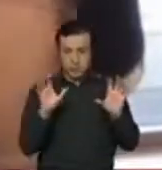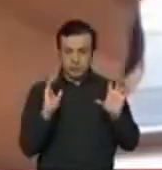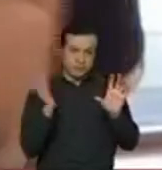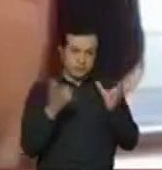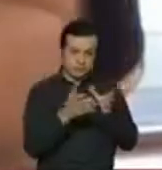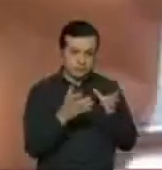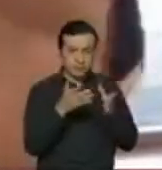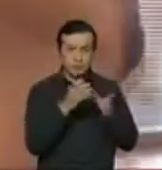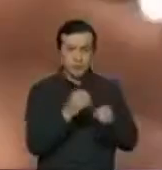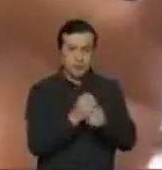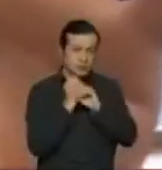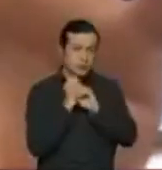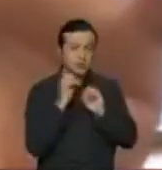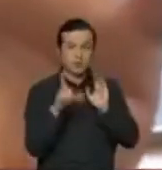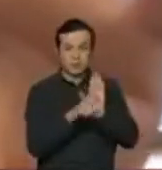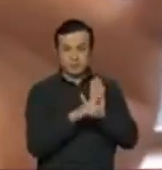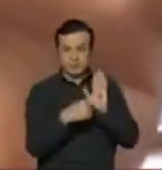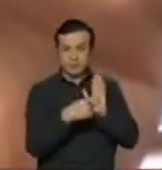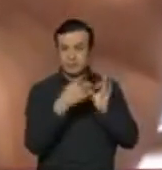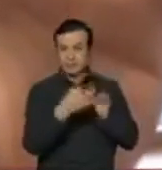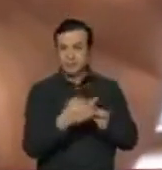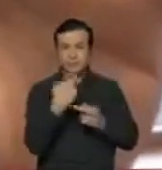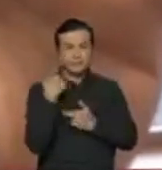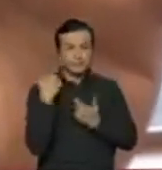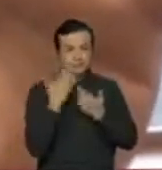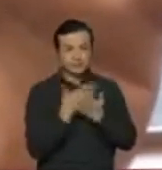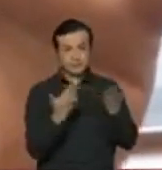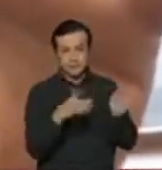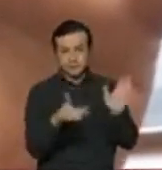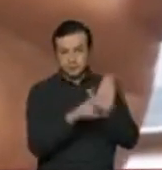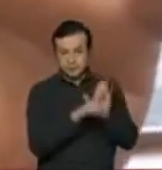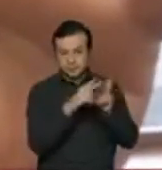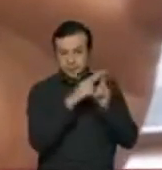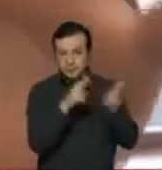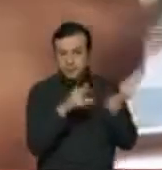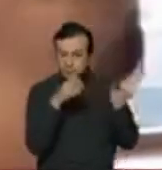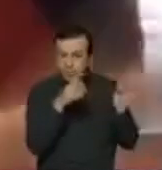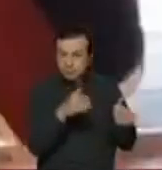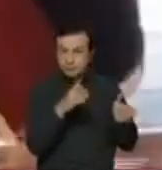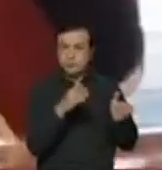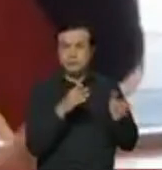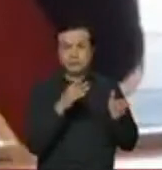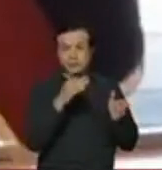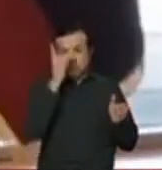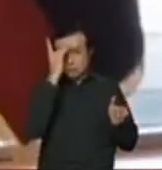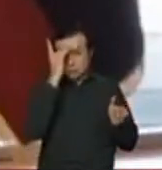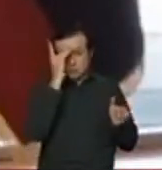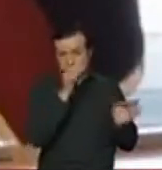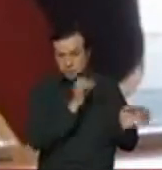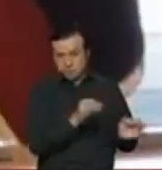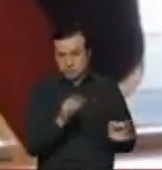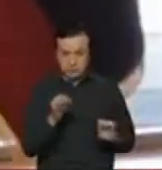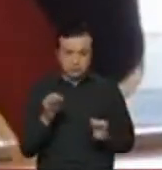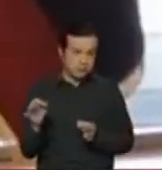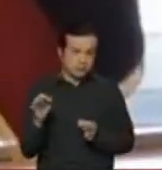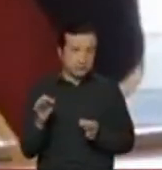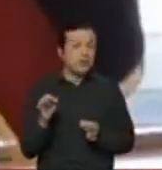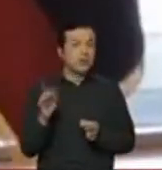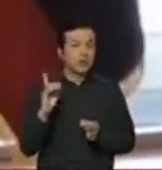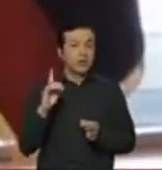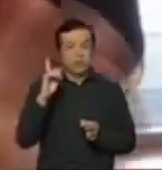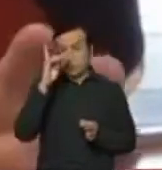la obligación legal que tenemos por la ley humanitaria de reprogramar, y en el BIES se ha tomado